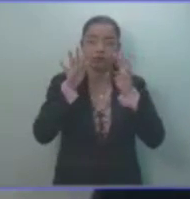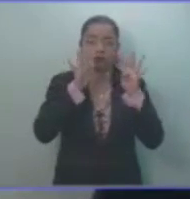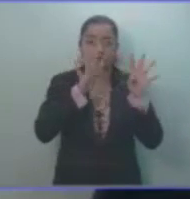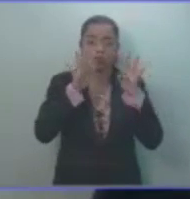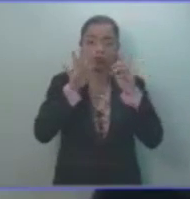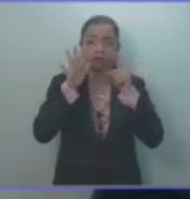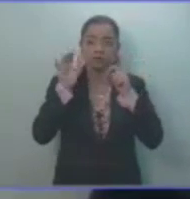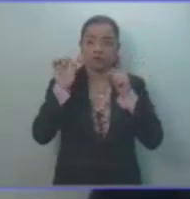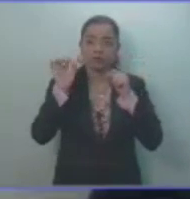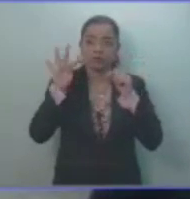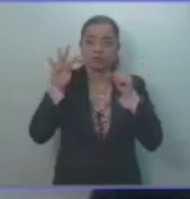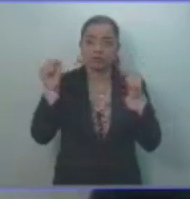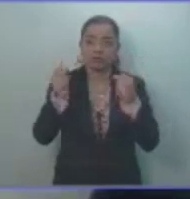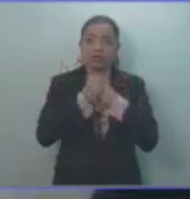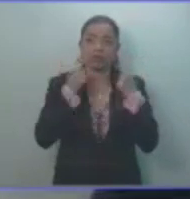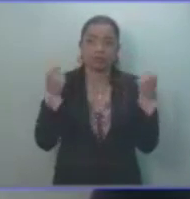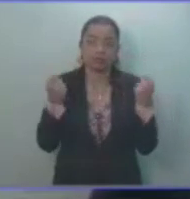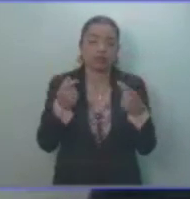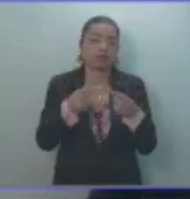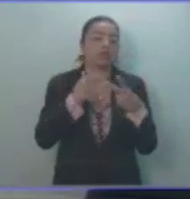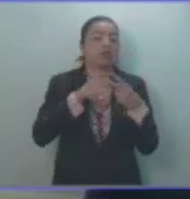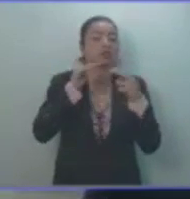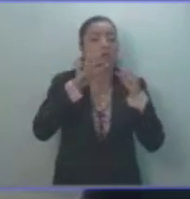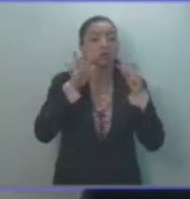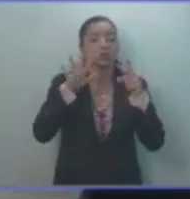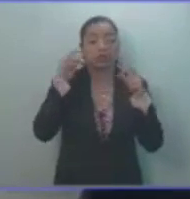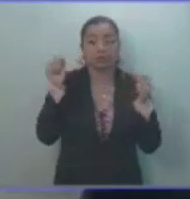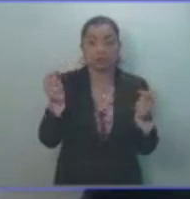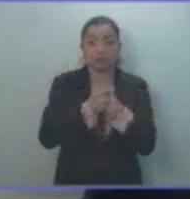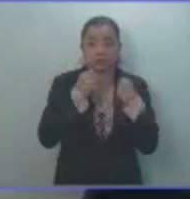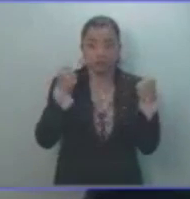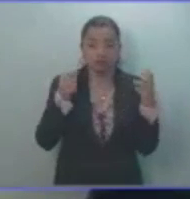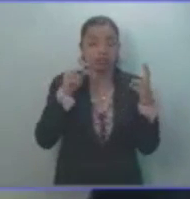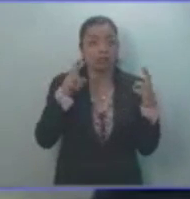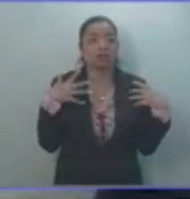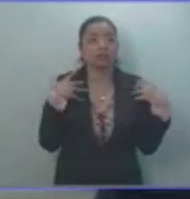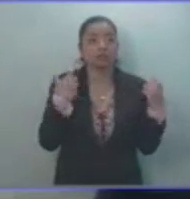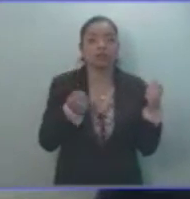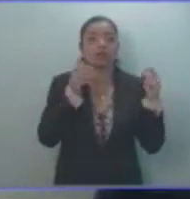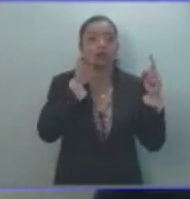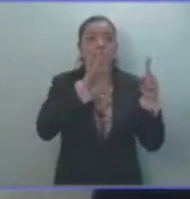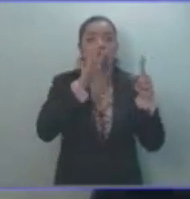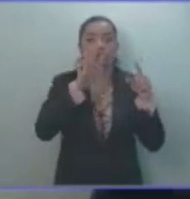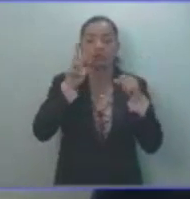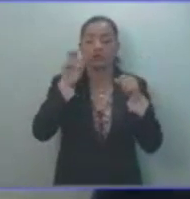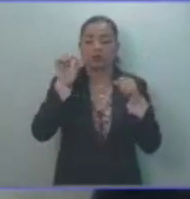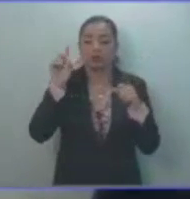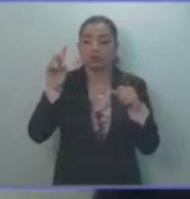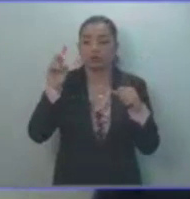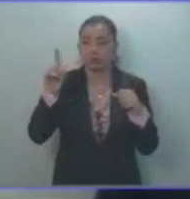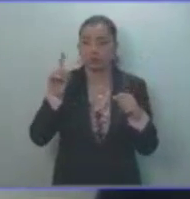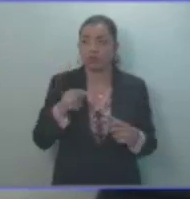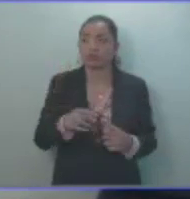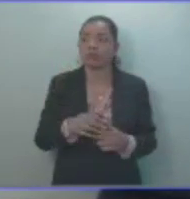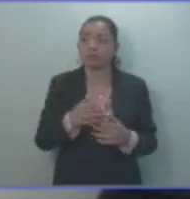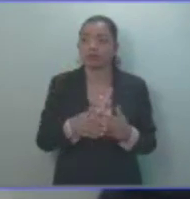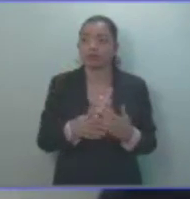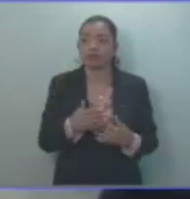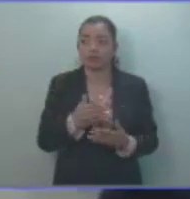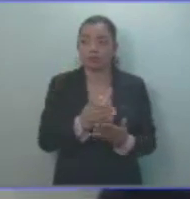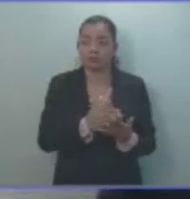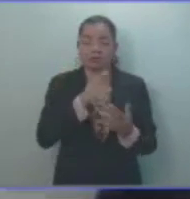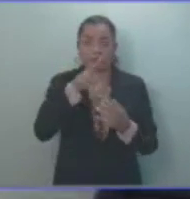996.4 millones, un crecimiento de 56 millones. Y el ramo de Salud 662.1, un crecimiento de